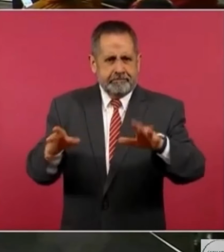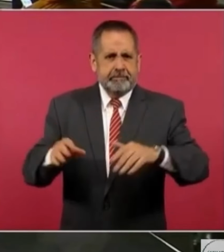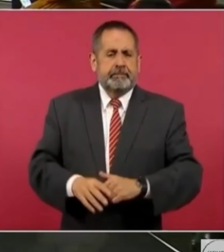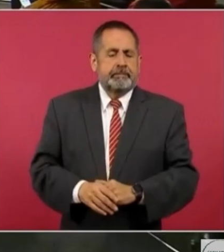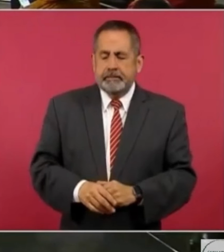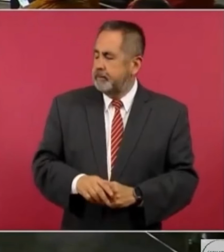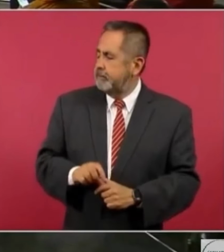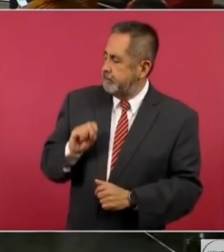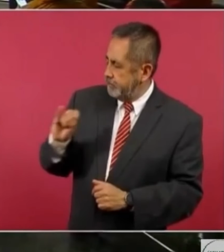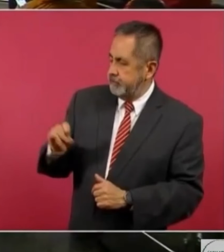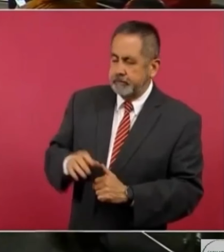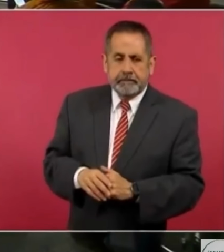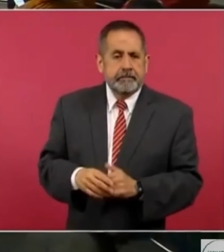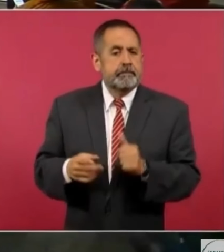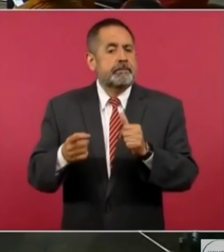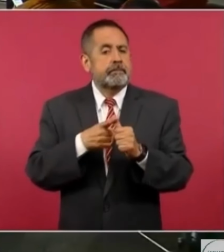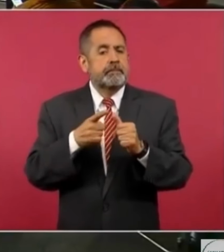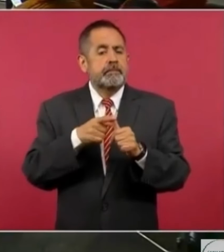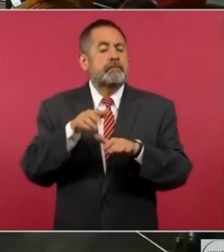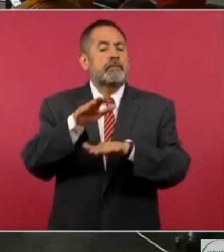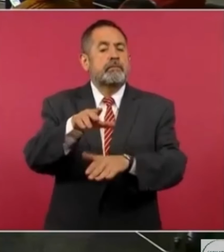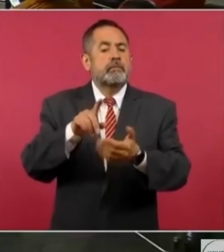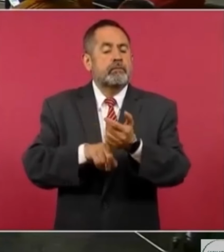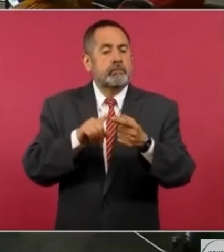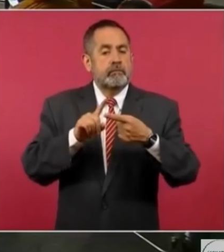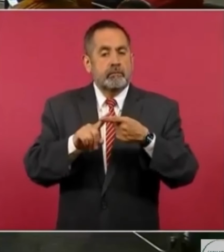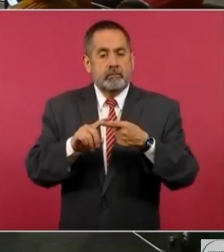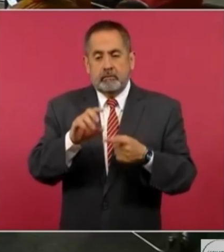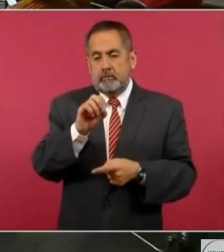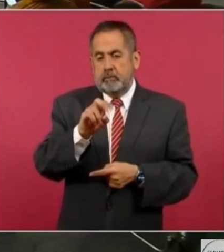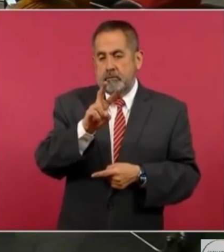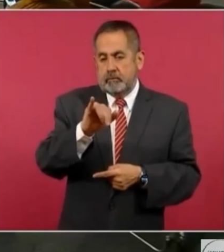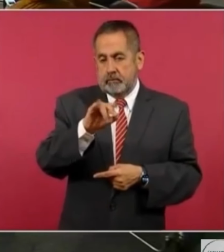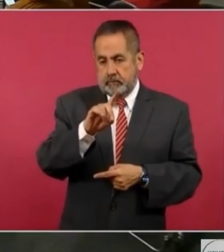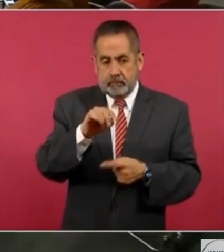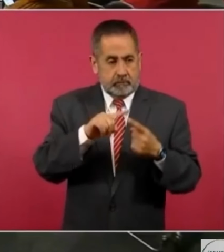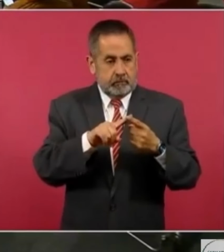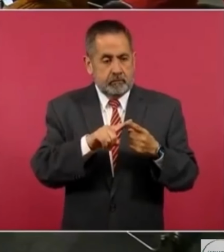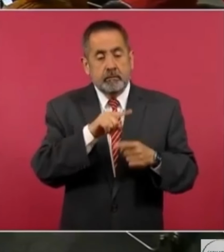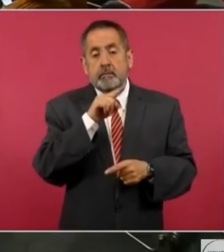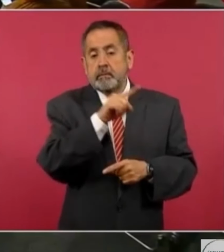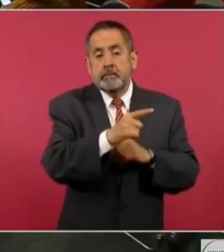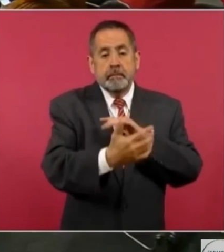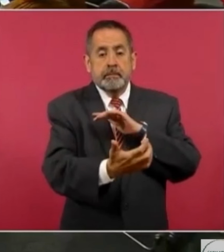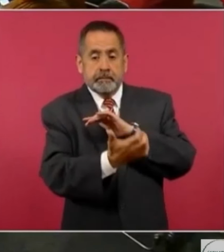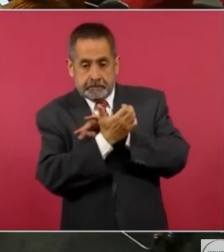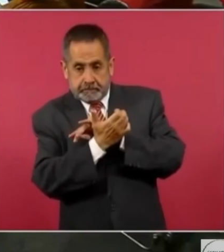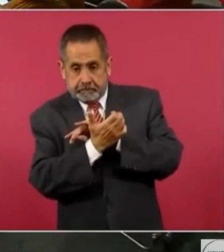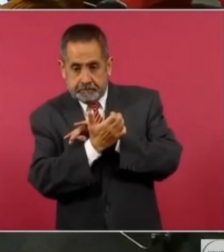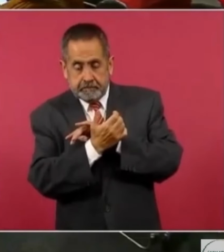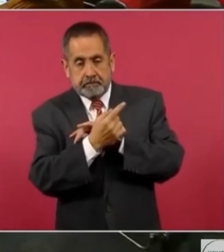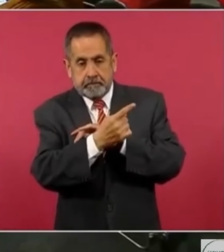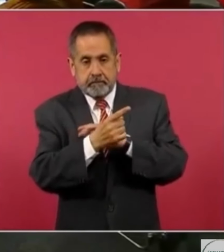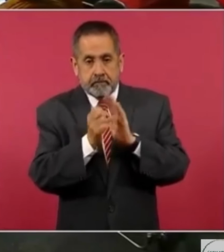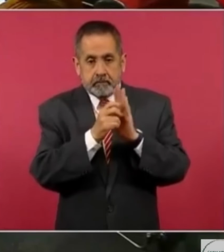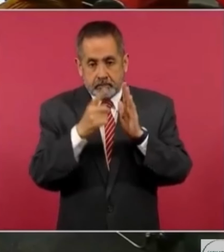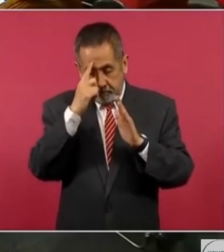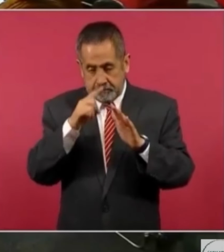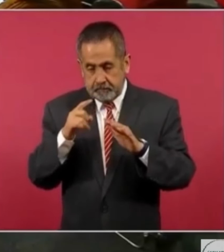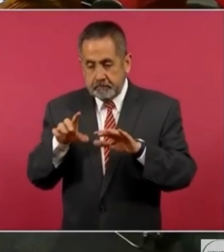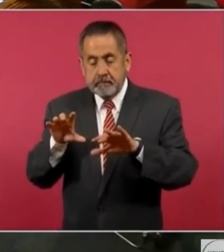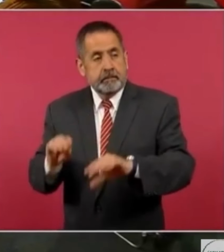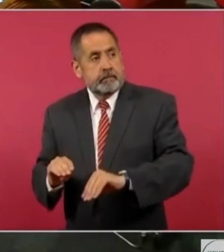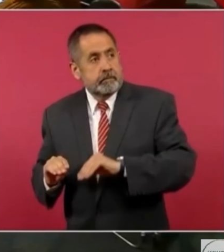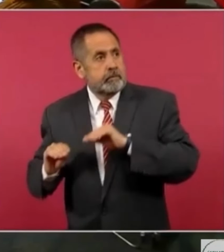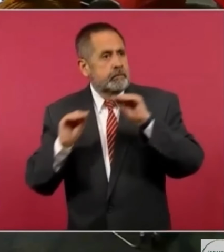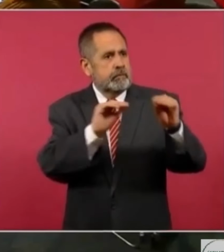señor. Bueno, primero sobre el caso de Ovidio hay una solicitud de detención provisional con fines de extradición.